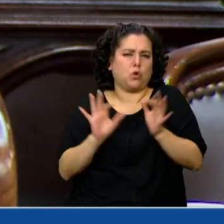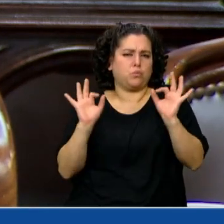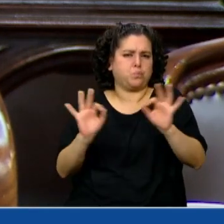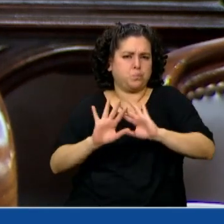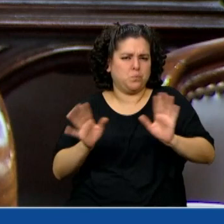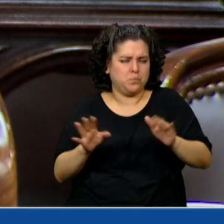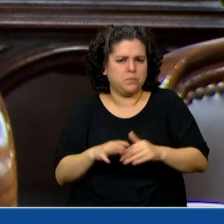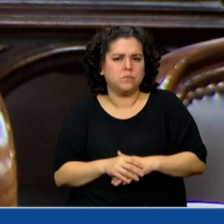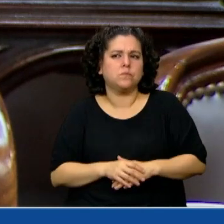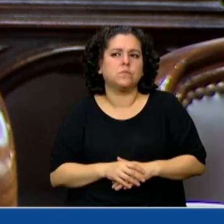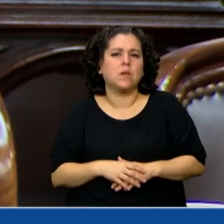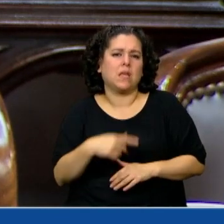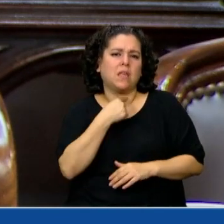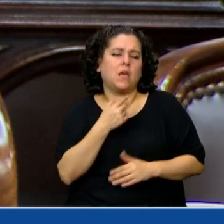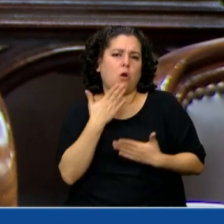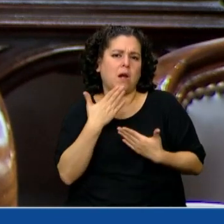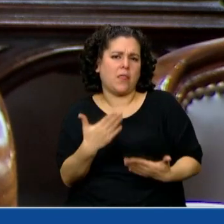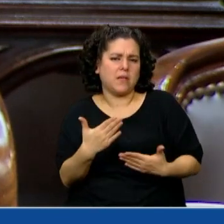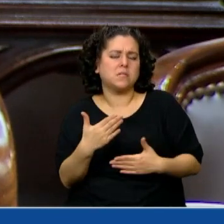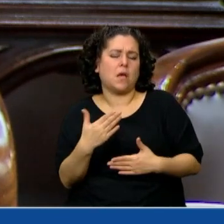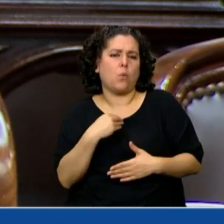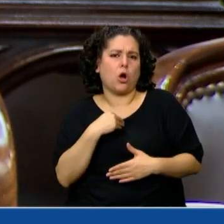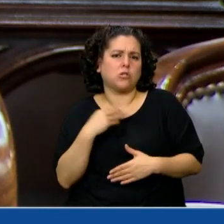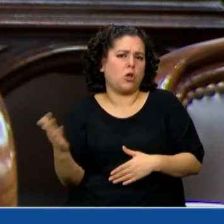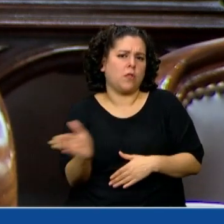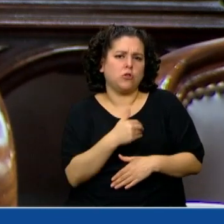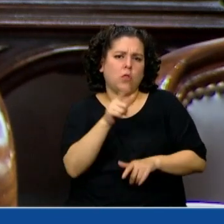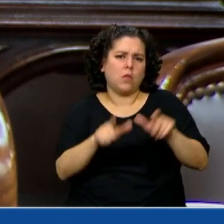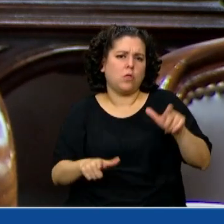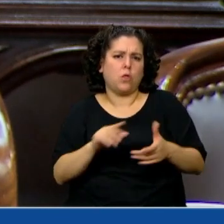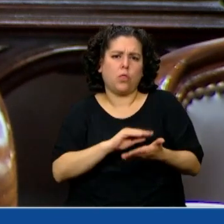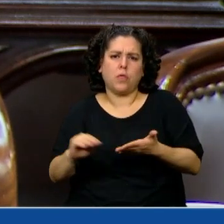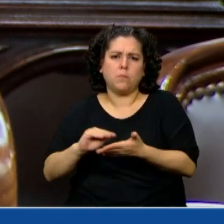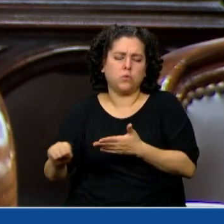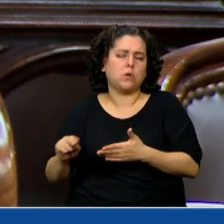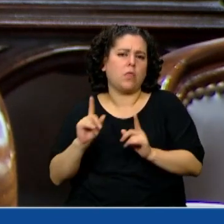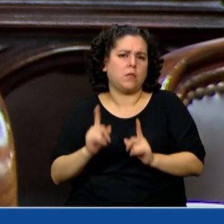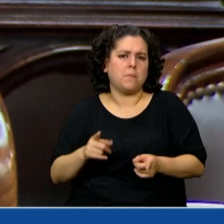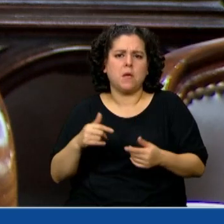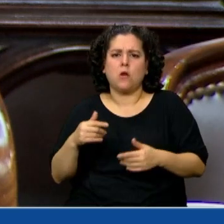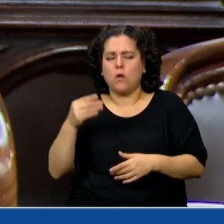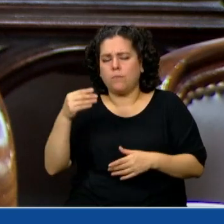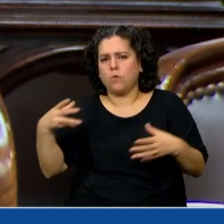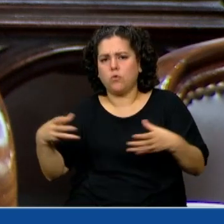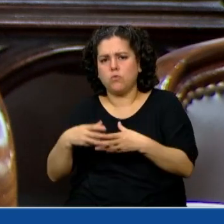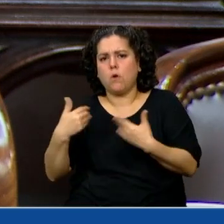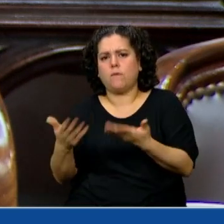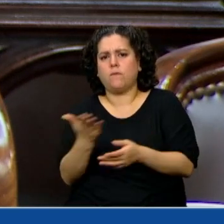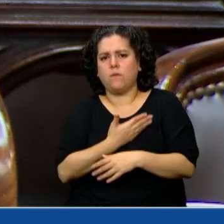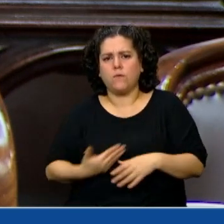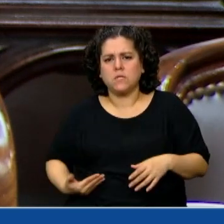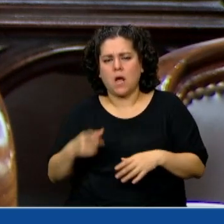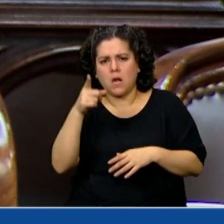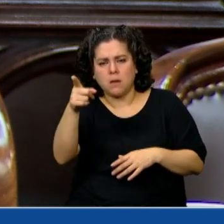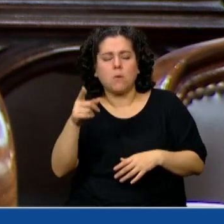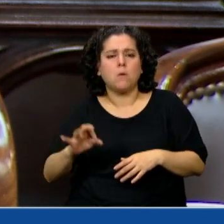último, presidenta, quiero agradecer la vocación de todos los bloques y en especial del oficialismo, porque después de